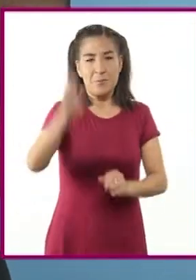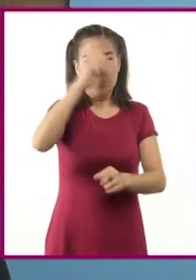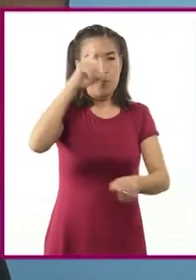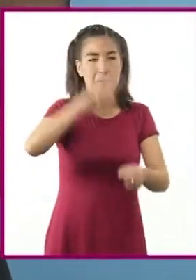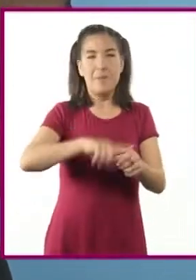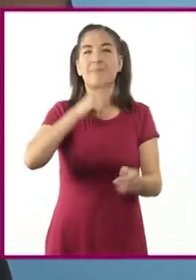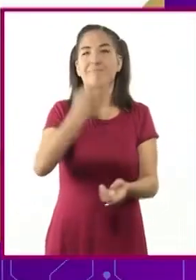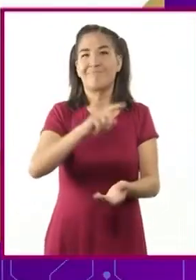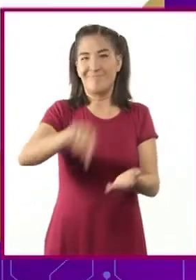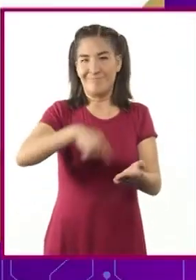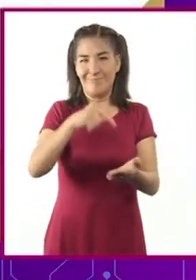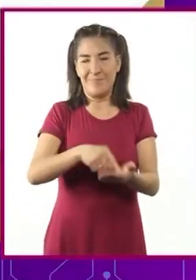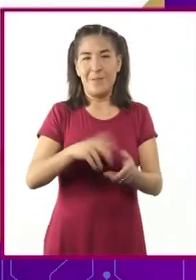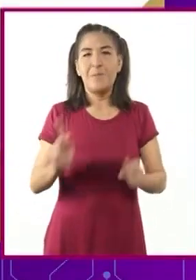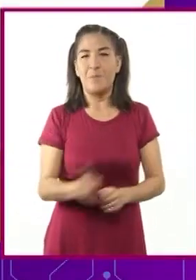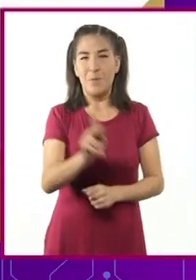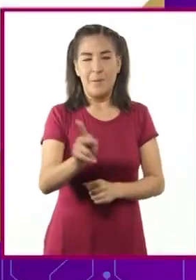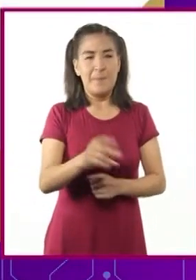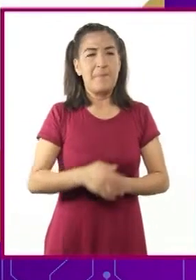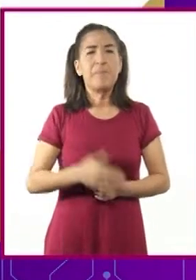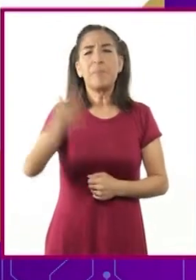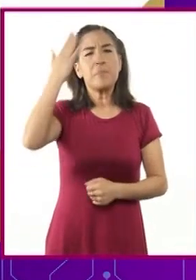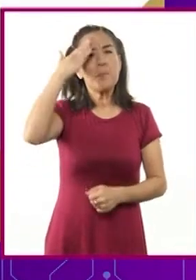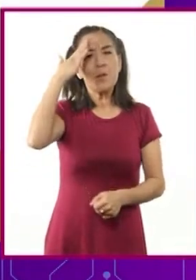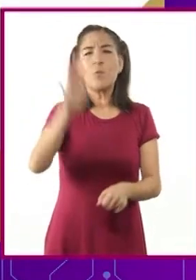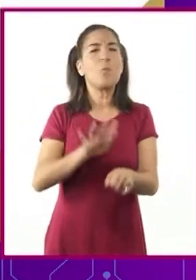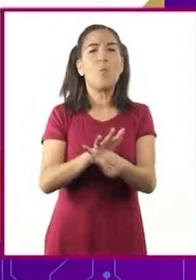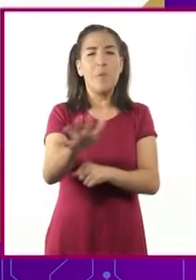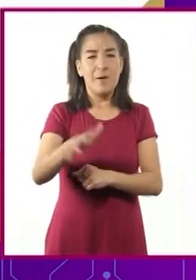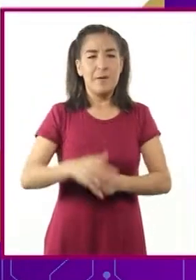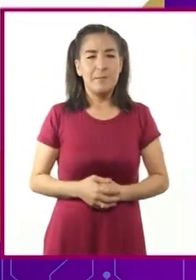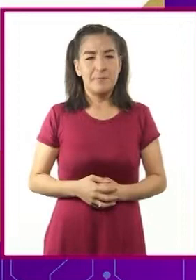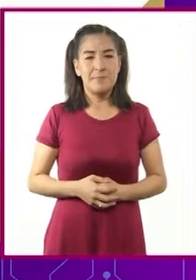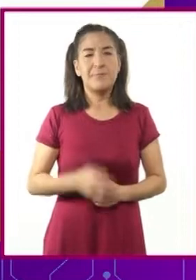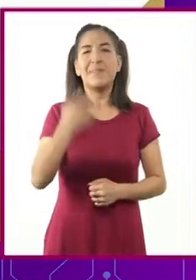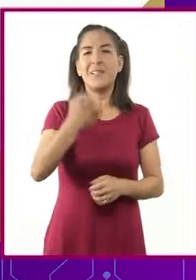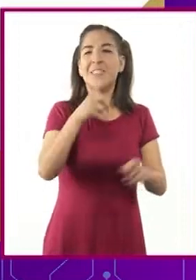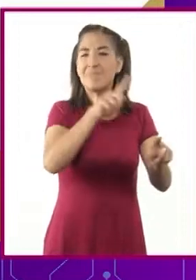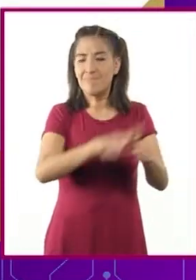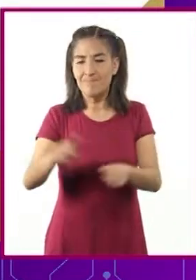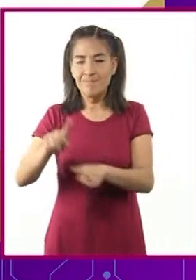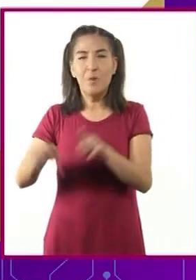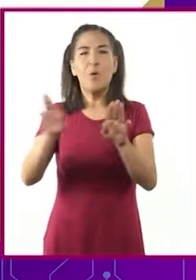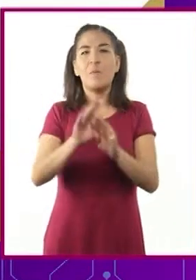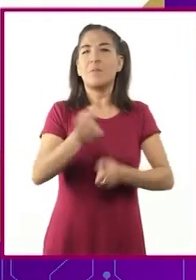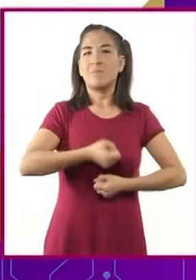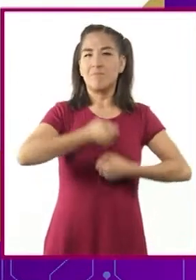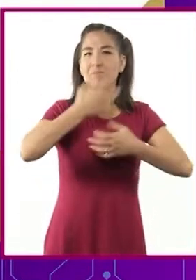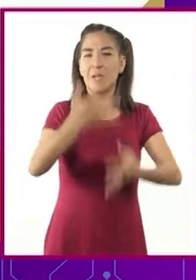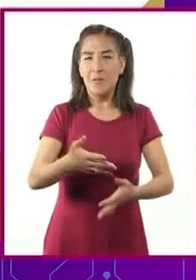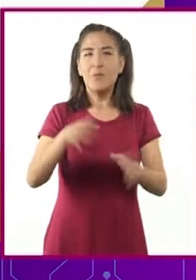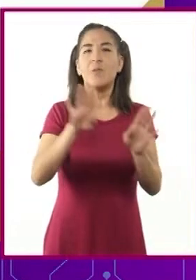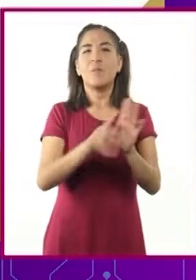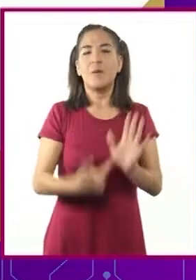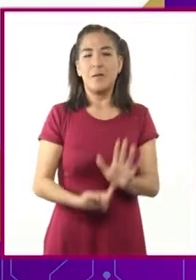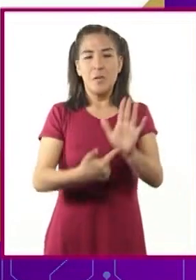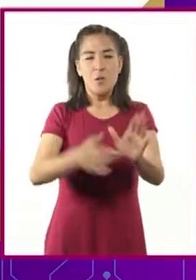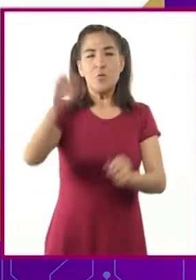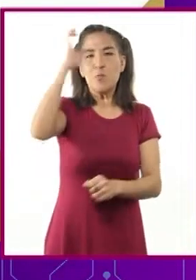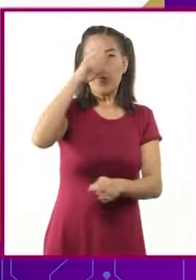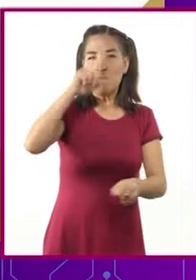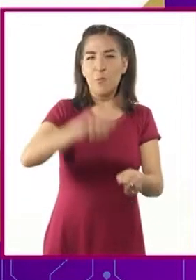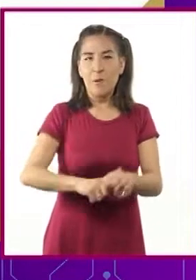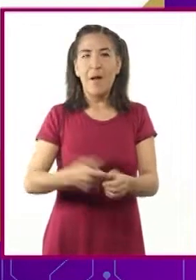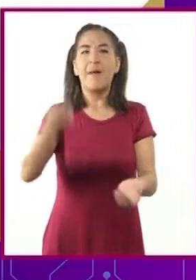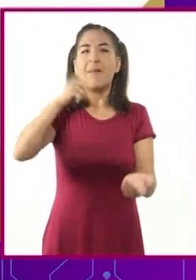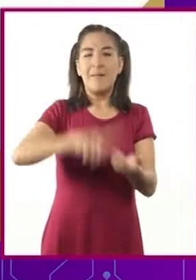espacios rurales. La principal de ellas es la gran diversidad de expresiones y manifestaciones culturales